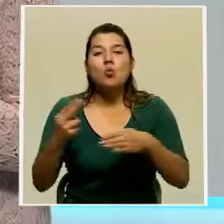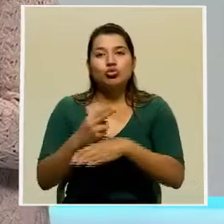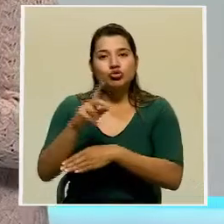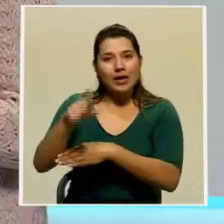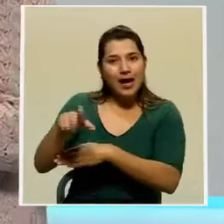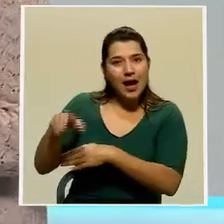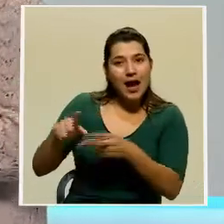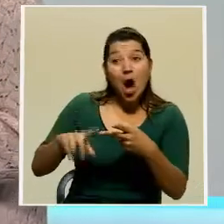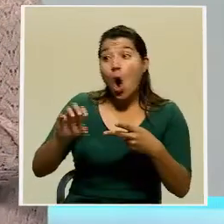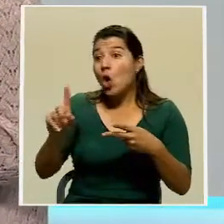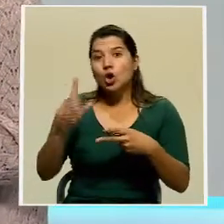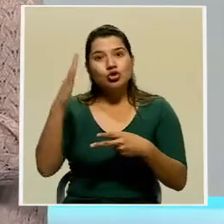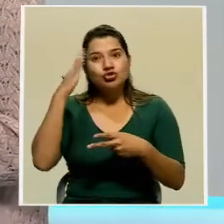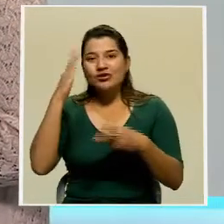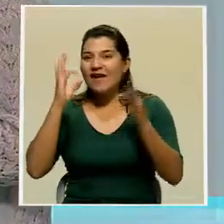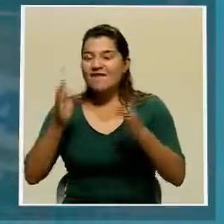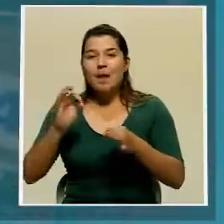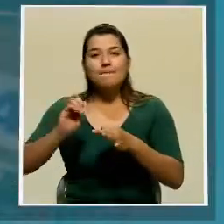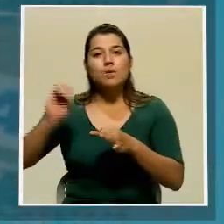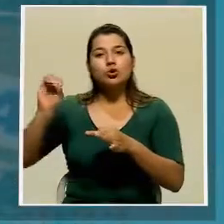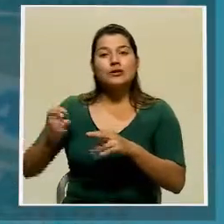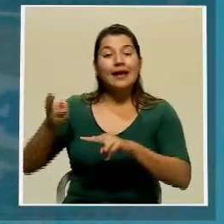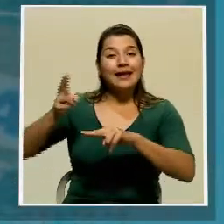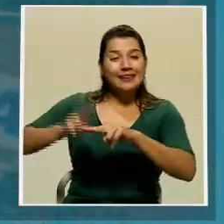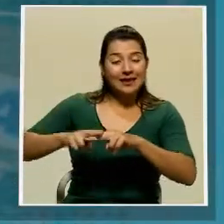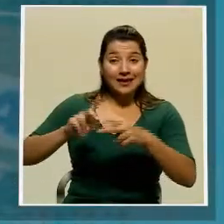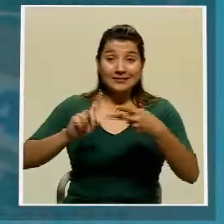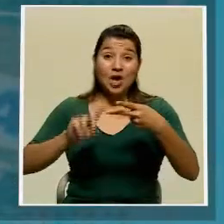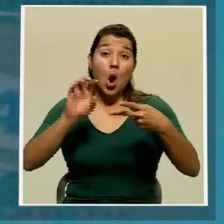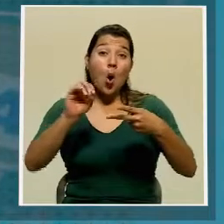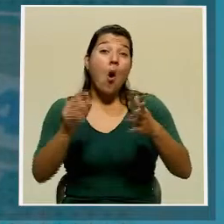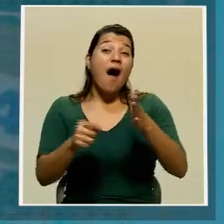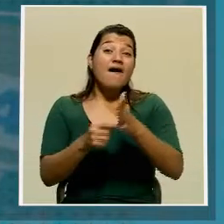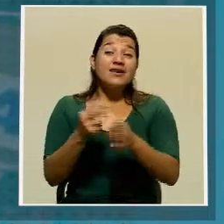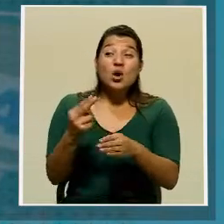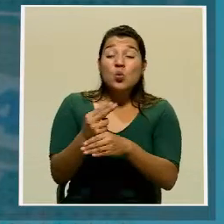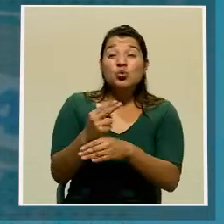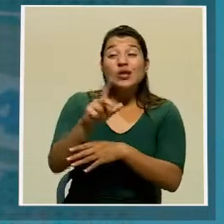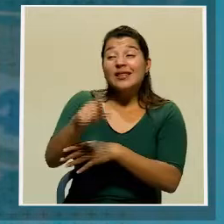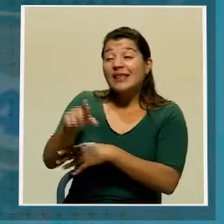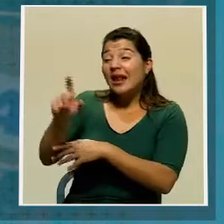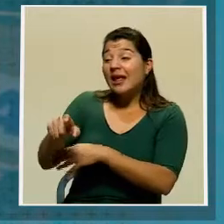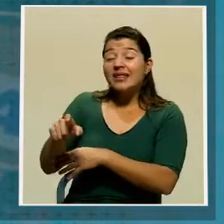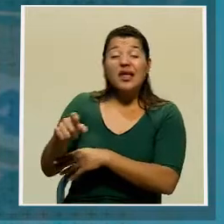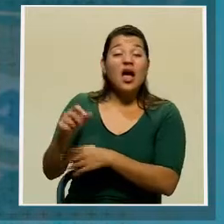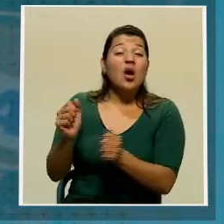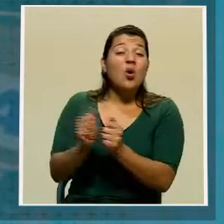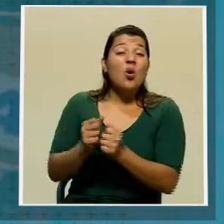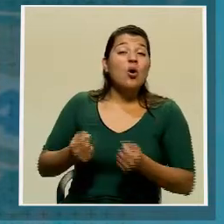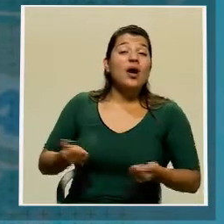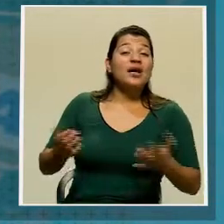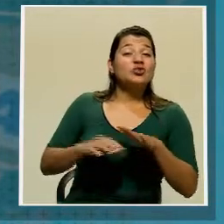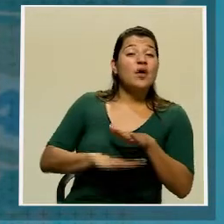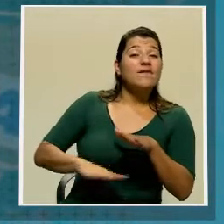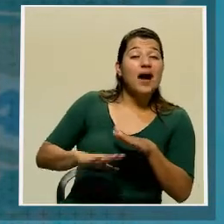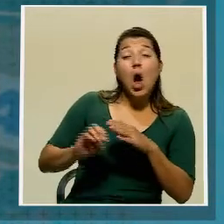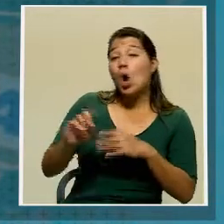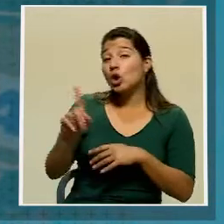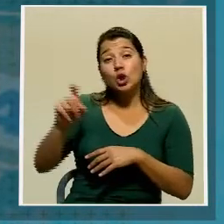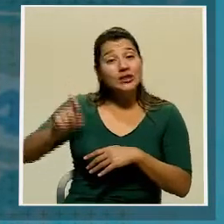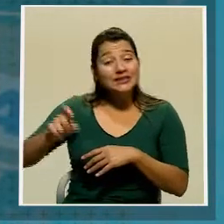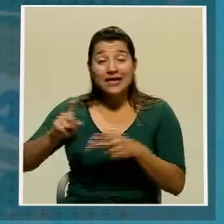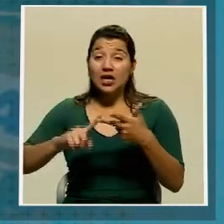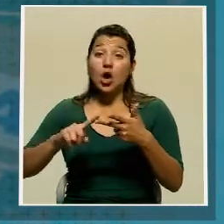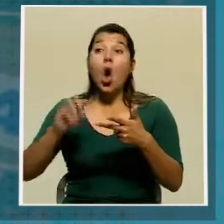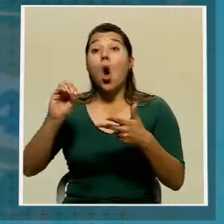interés. También usar la tarjeta en gastos básicos o innecesarios. Asimismo, pagar saldo